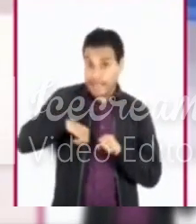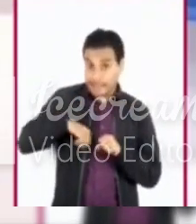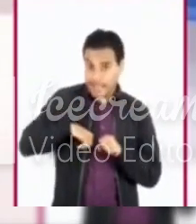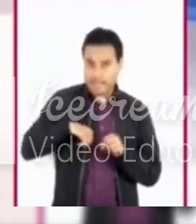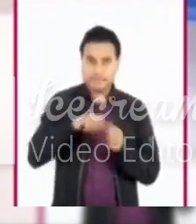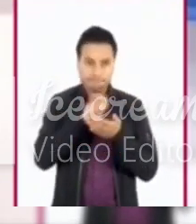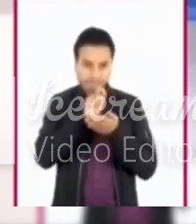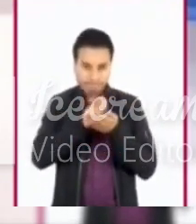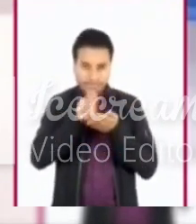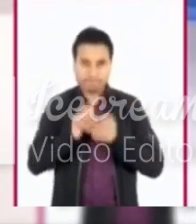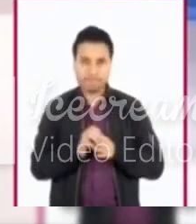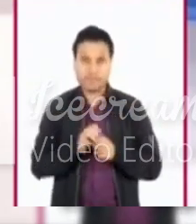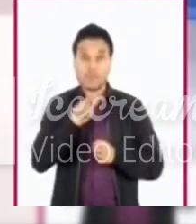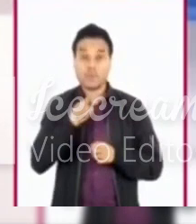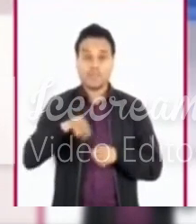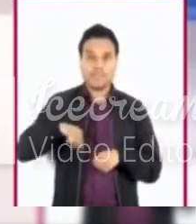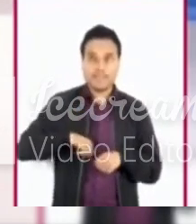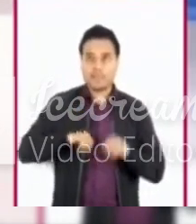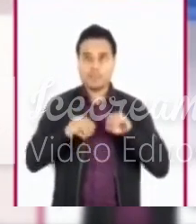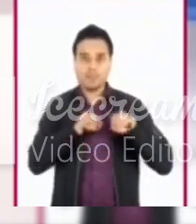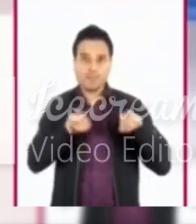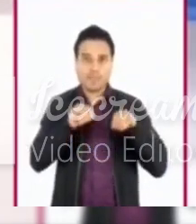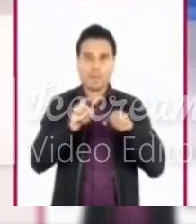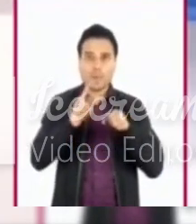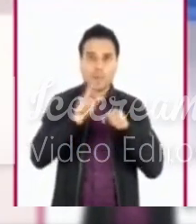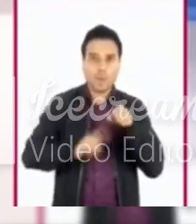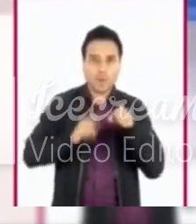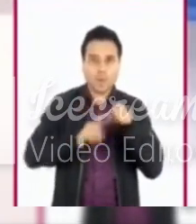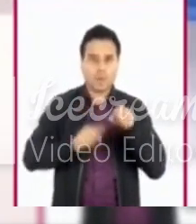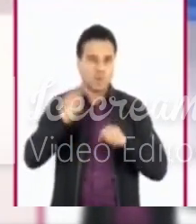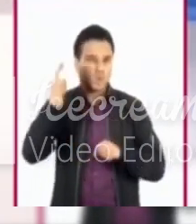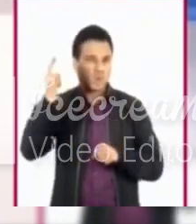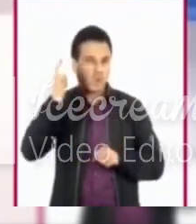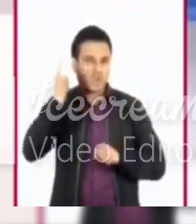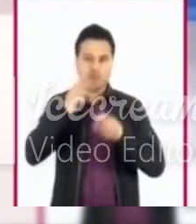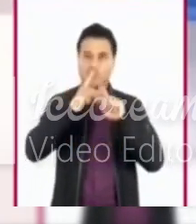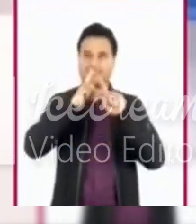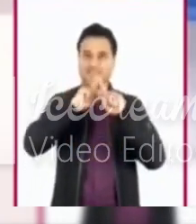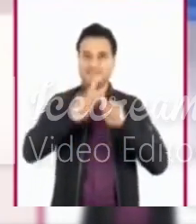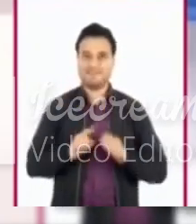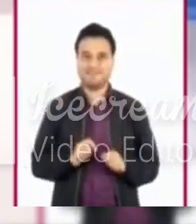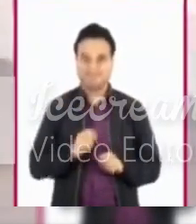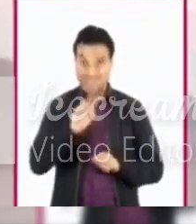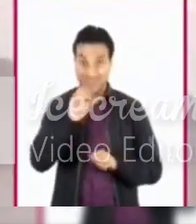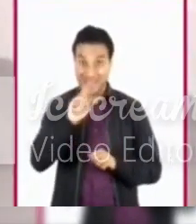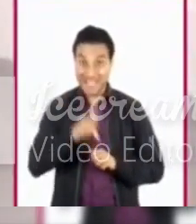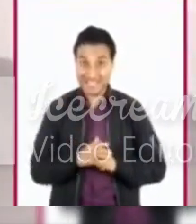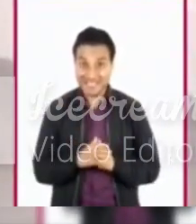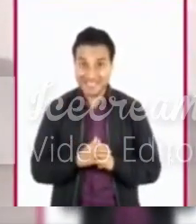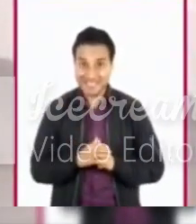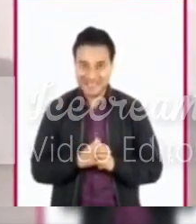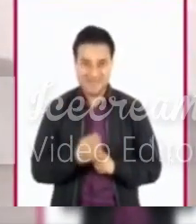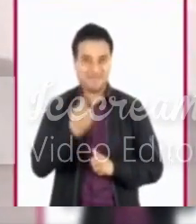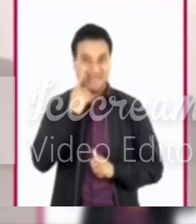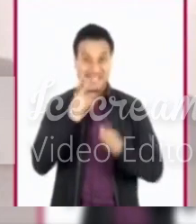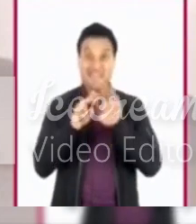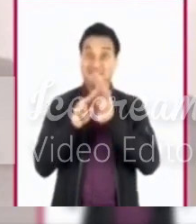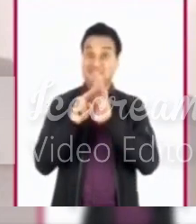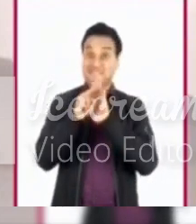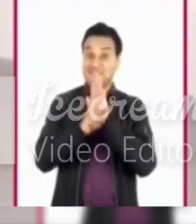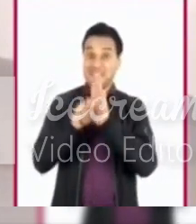movimiento, el color, el sonido o cualquier otra cosa que iremos descubriendo a lo largo de esta clase. Veamos el siguiente